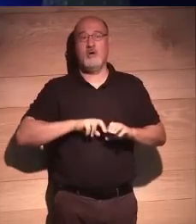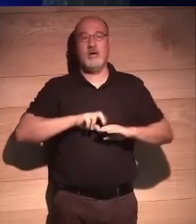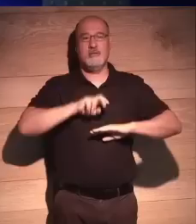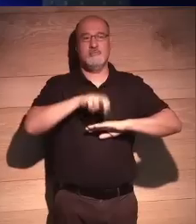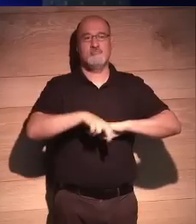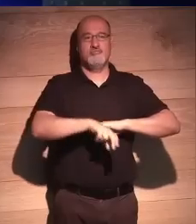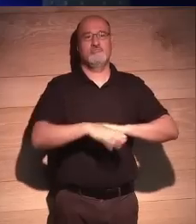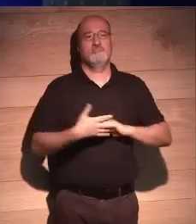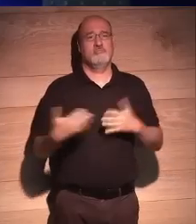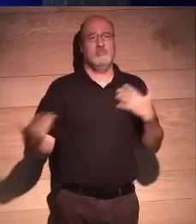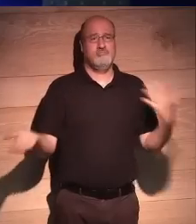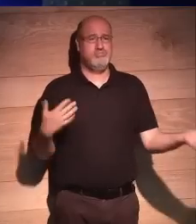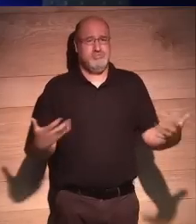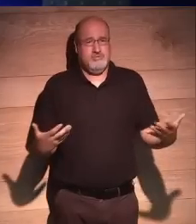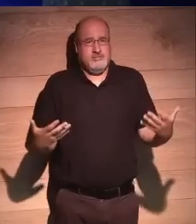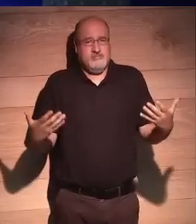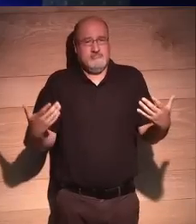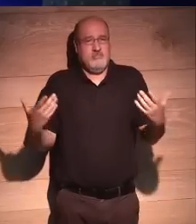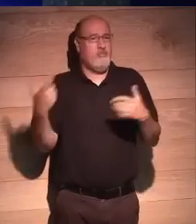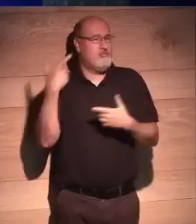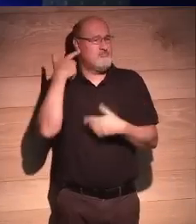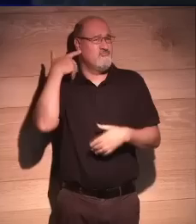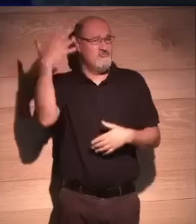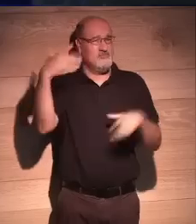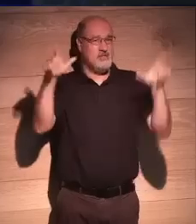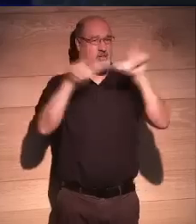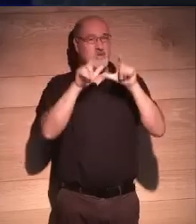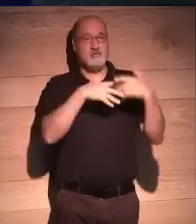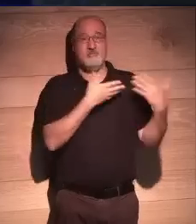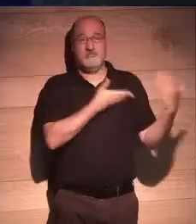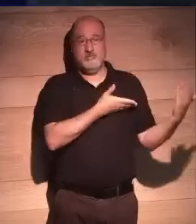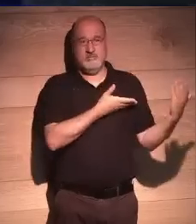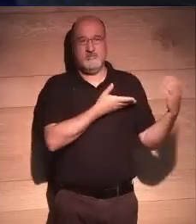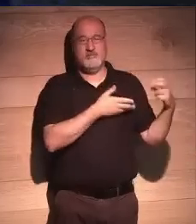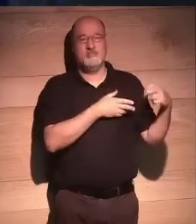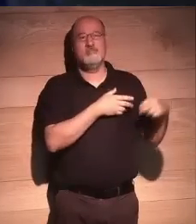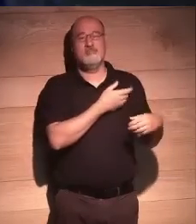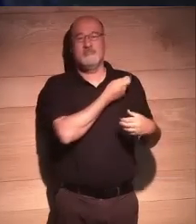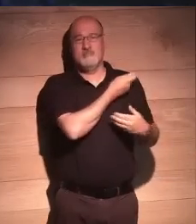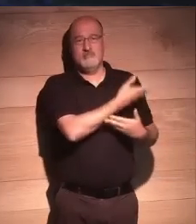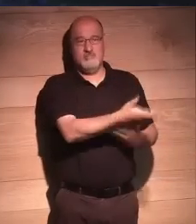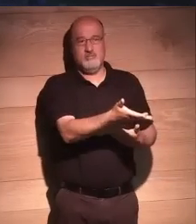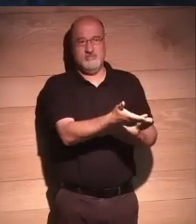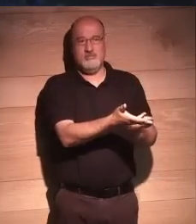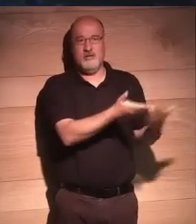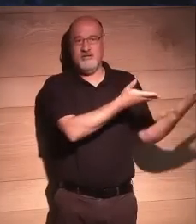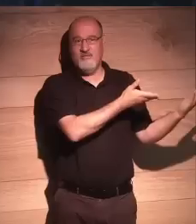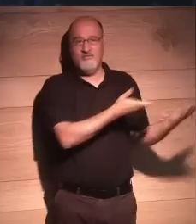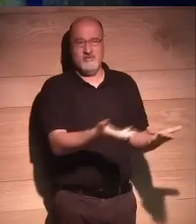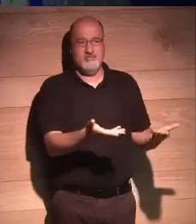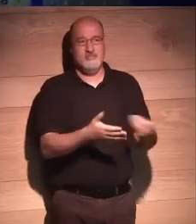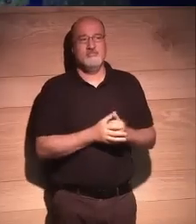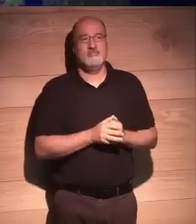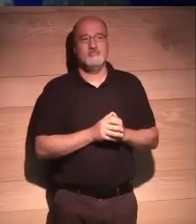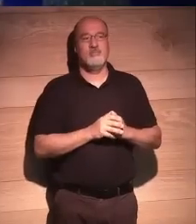escaleras cual estrellas de la televisión para que podáis de verdad aplaudirles. Y así que, a ver si no